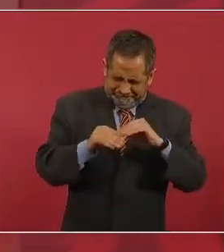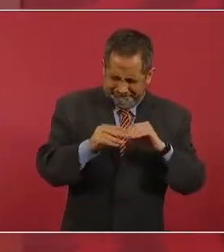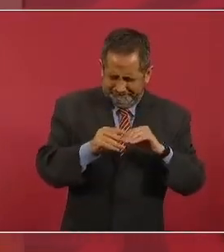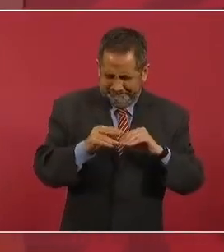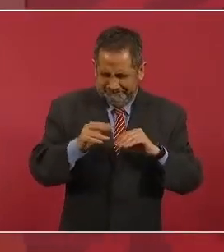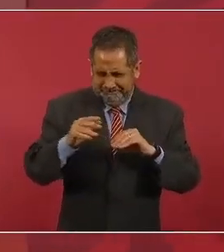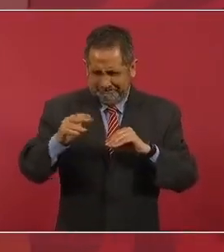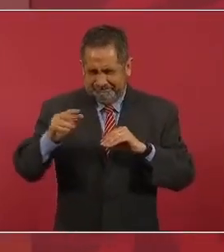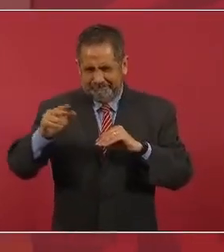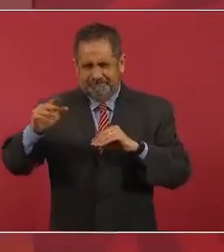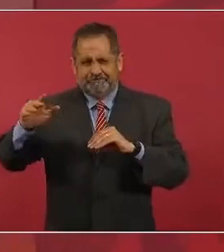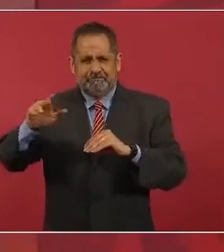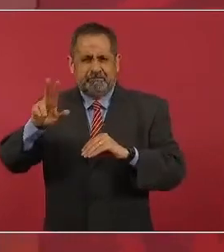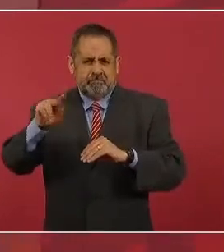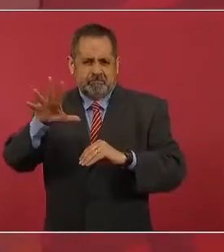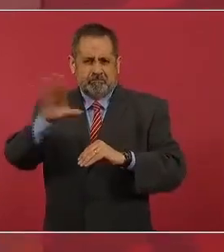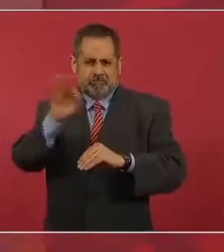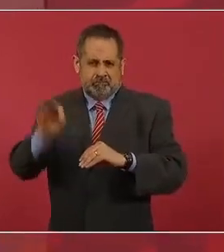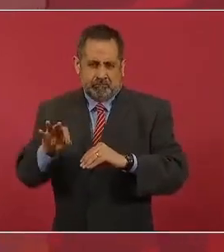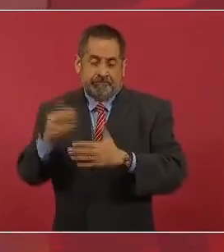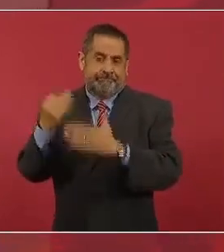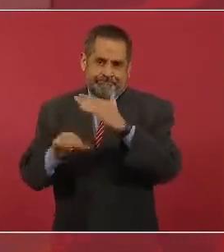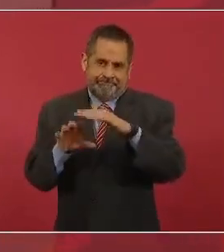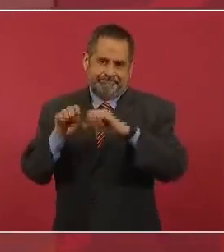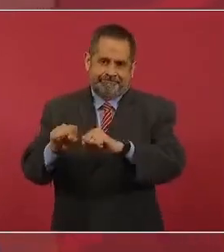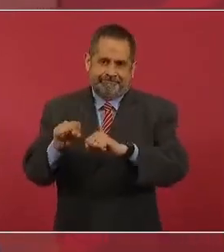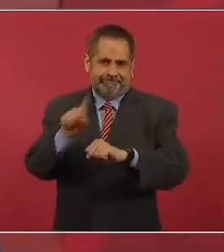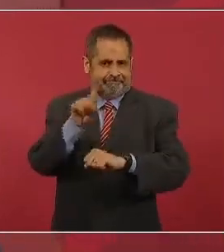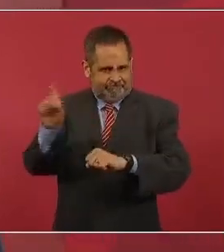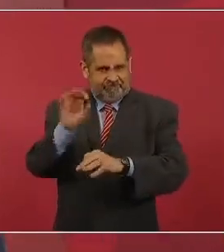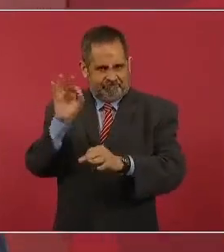O sea, pero nos falta.